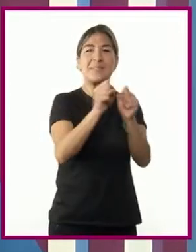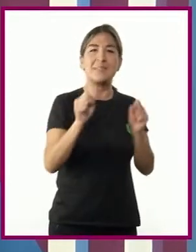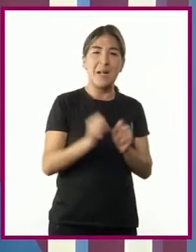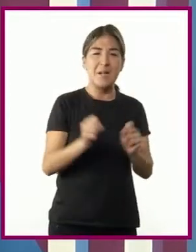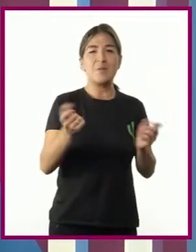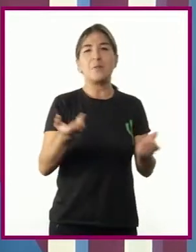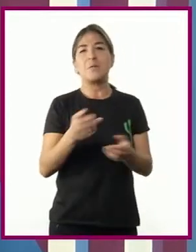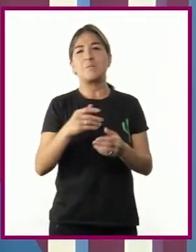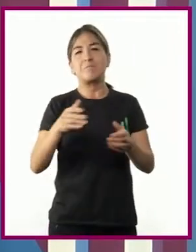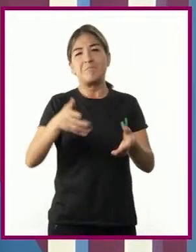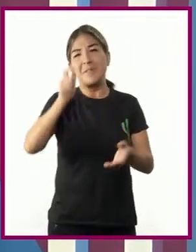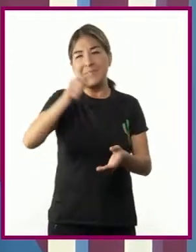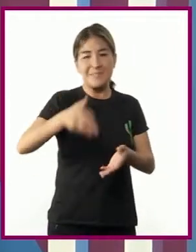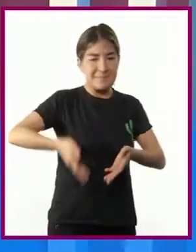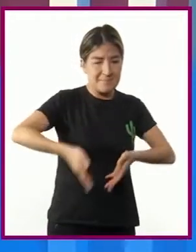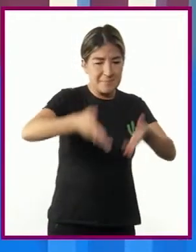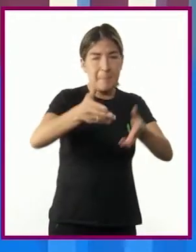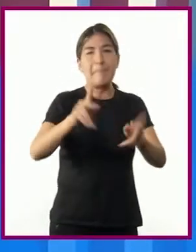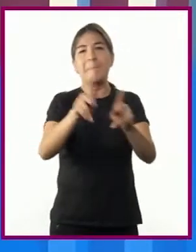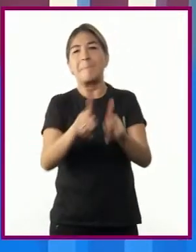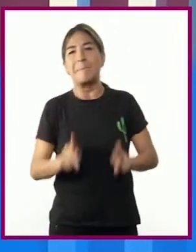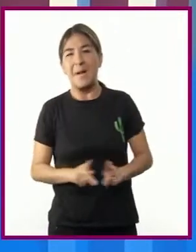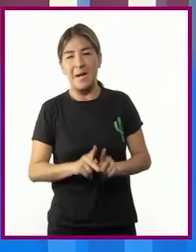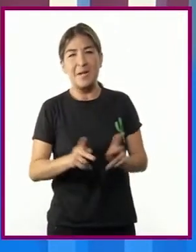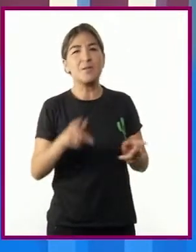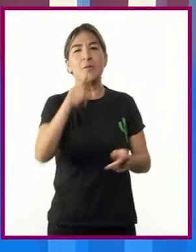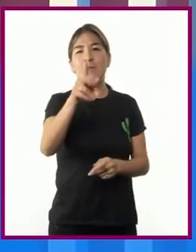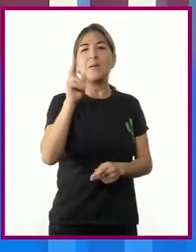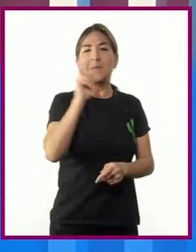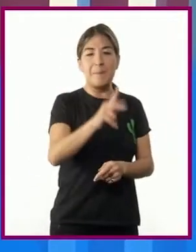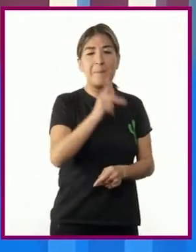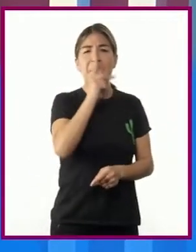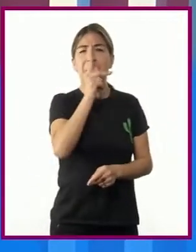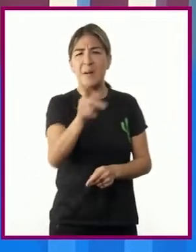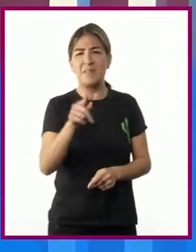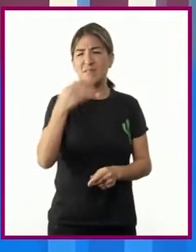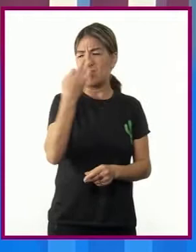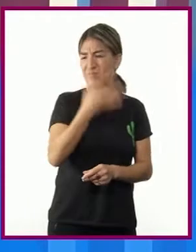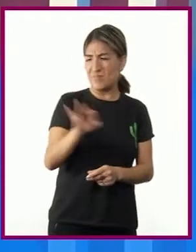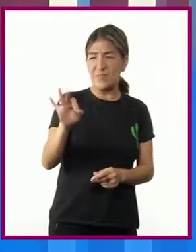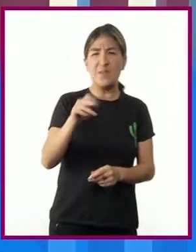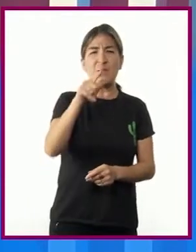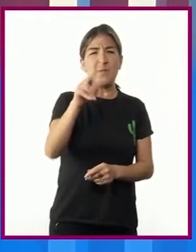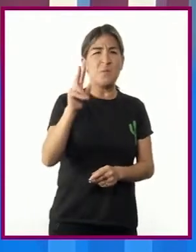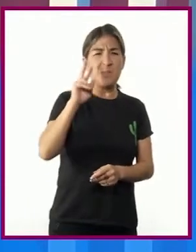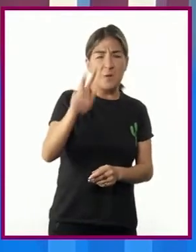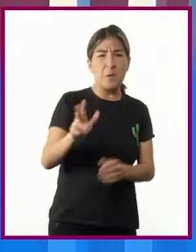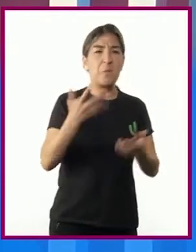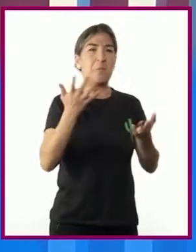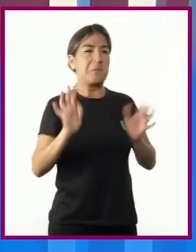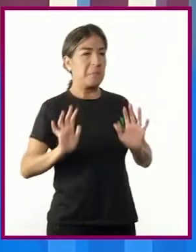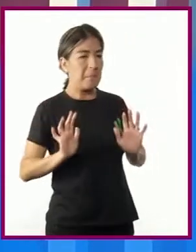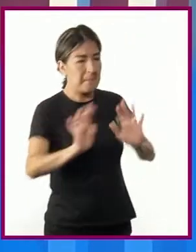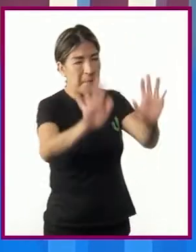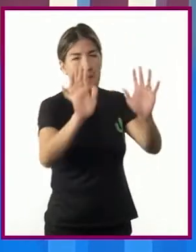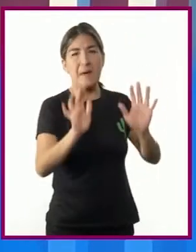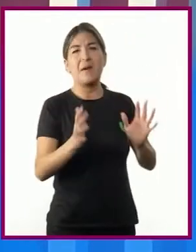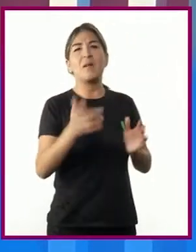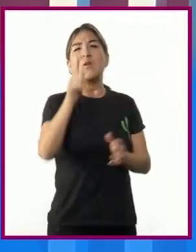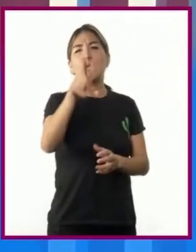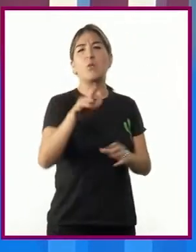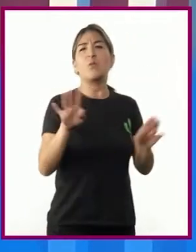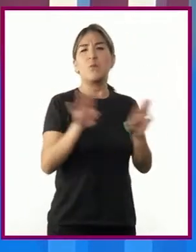clase, los pasillos o el patio, en las que alguien dice palabras altisonantes, les empuja o simplemente